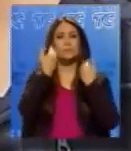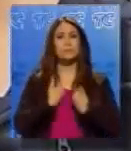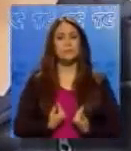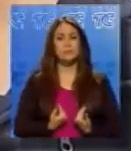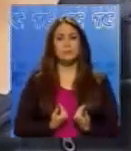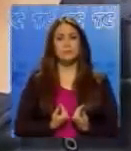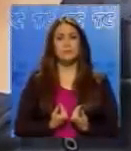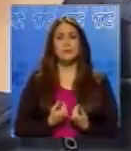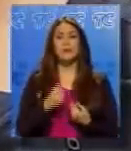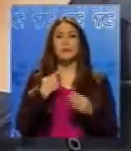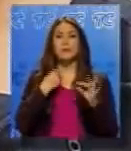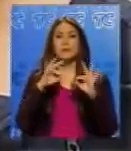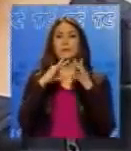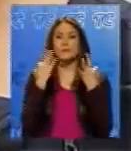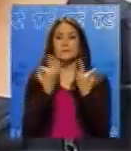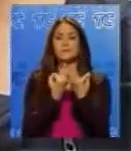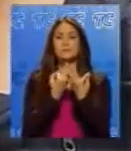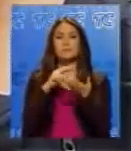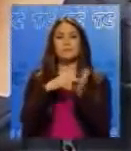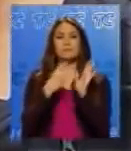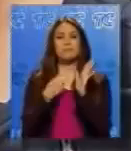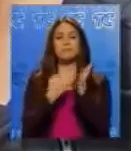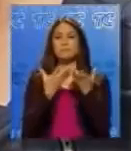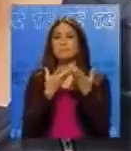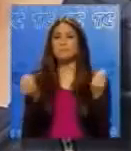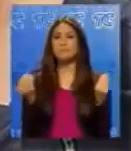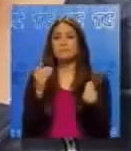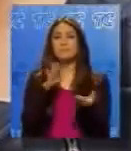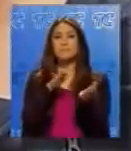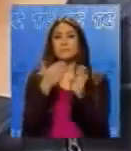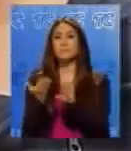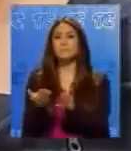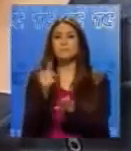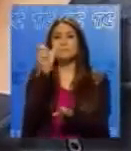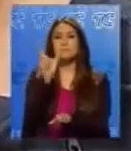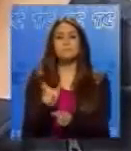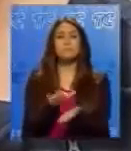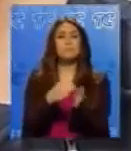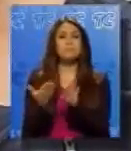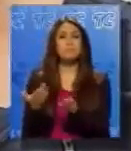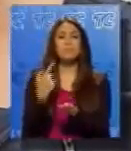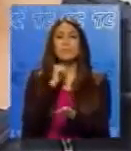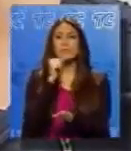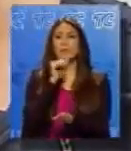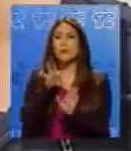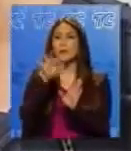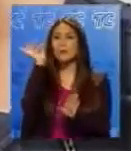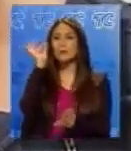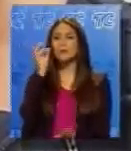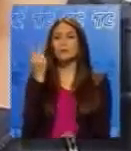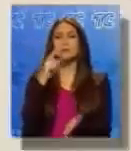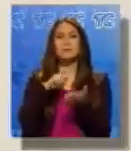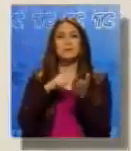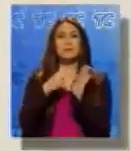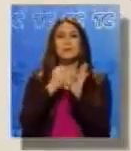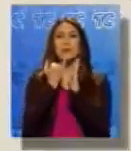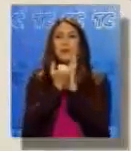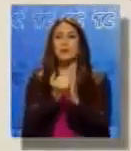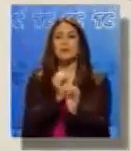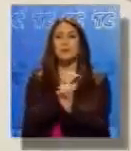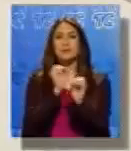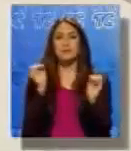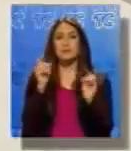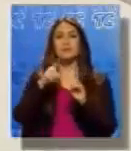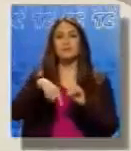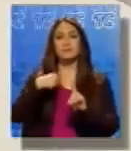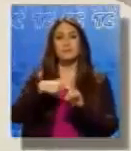ese familiar que se encuentra en las sombras, para ese muerto que muchas veces no ha sido ni encontrado ni identificado. El presidente de la